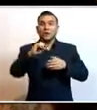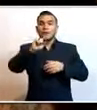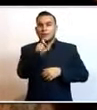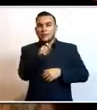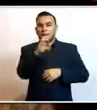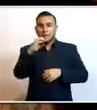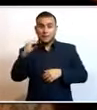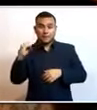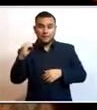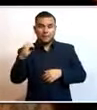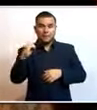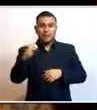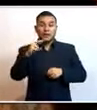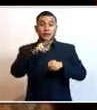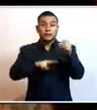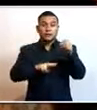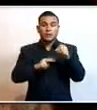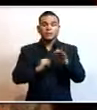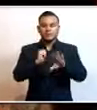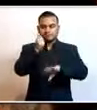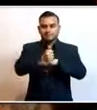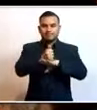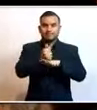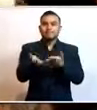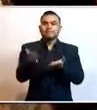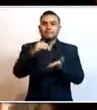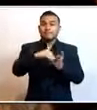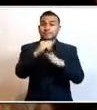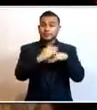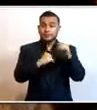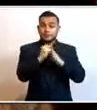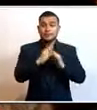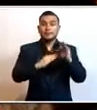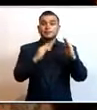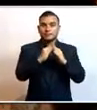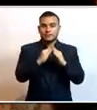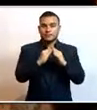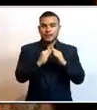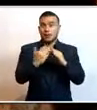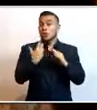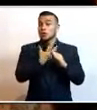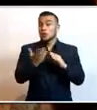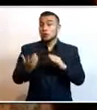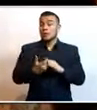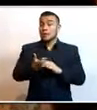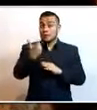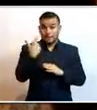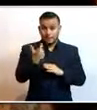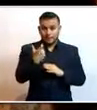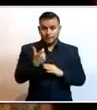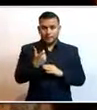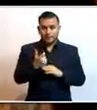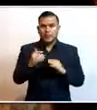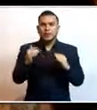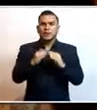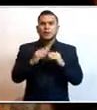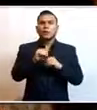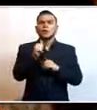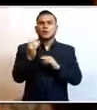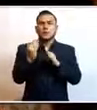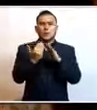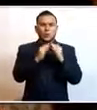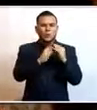para recuperar las viviendas dañadas. Ya no se diga para las horas de mitigación. Y en las otras comunidades,